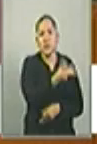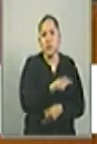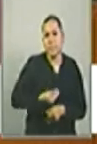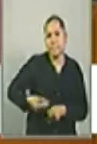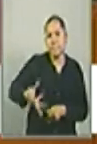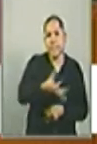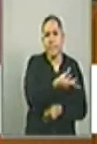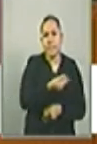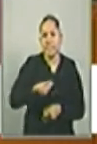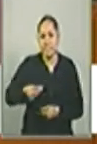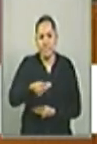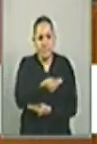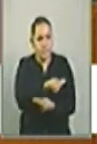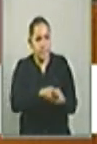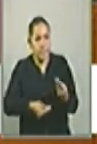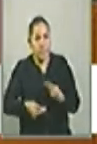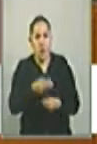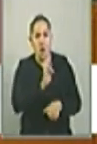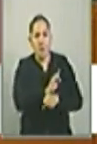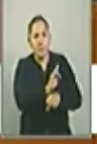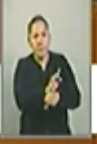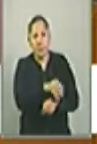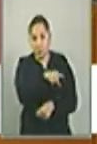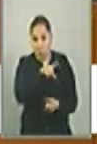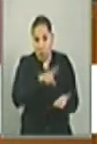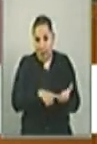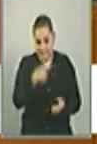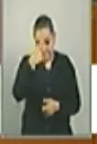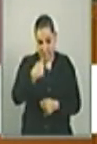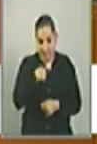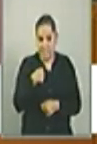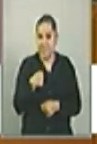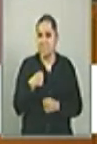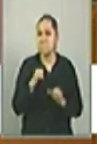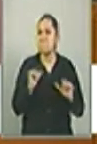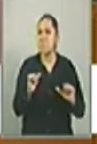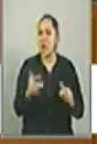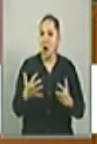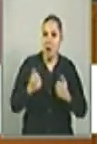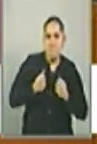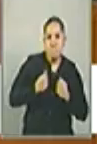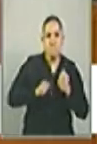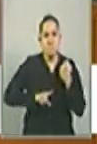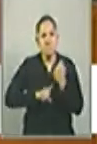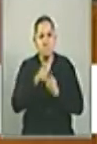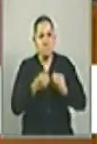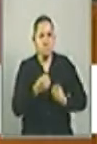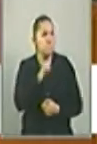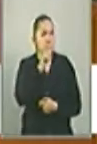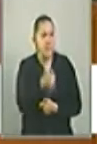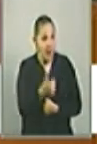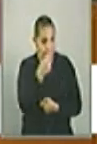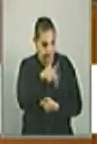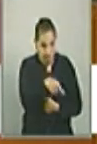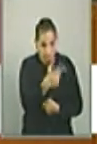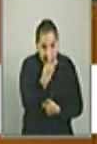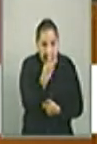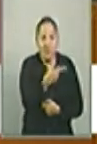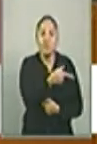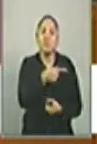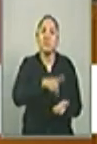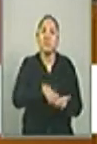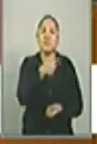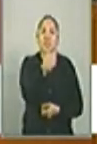un ingreso a partir de recursos ilícitos de la delincuencia. La delincuencia ha penetrado el sistema financiero y es